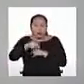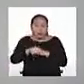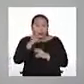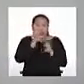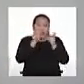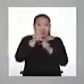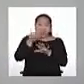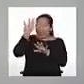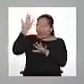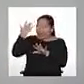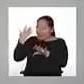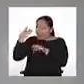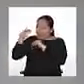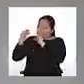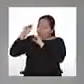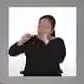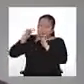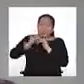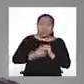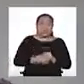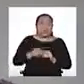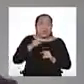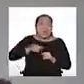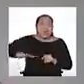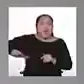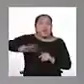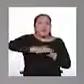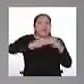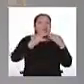humanos desde la antigüedad. Y todo ello